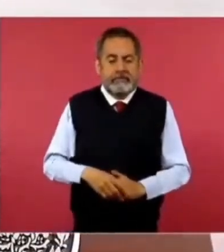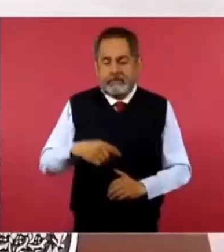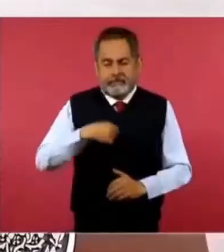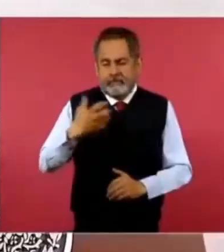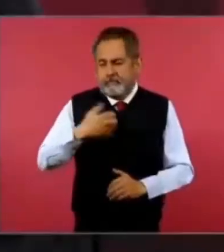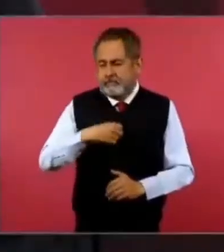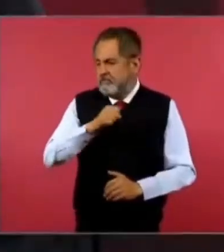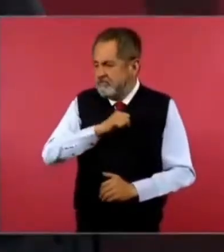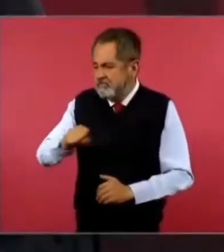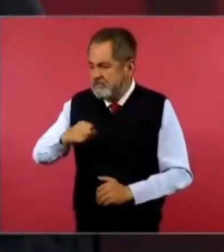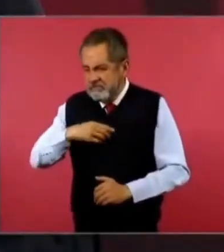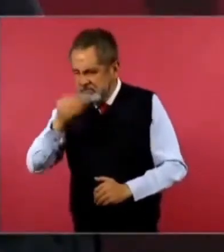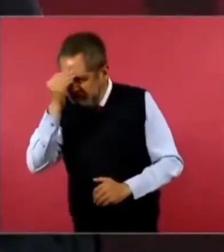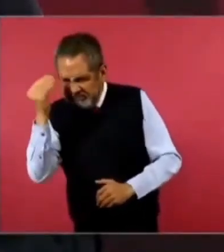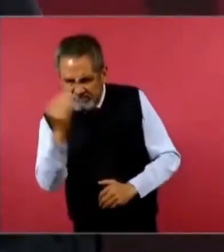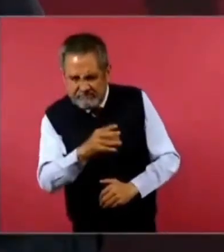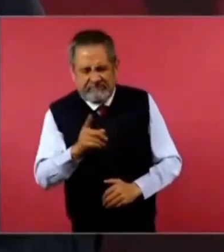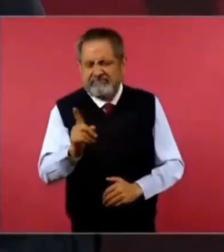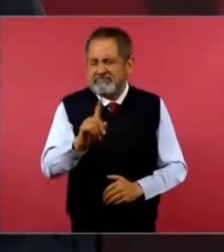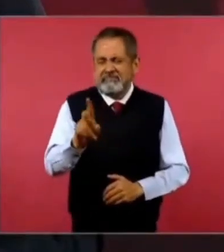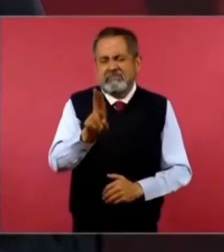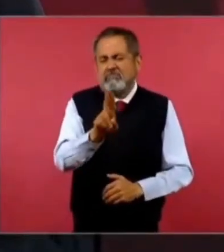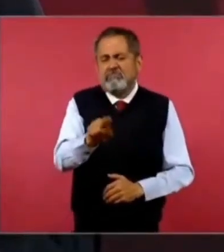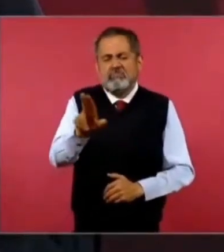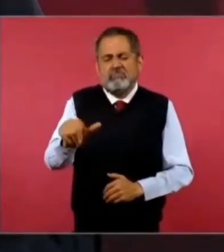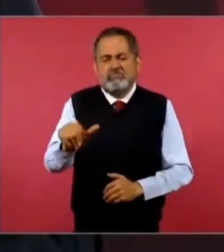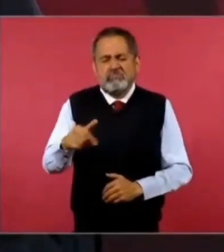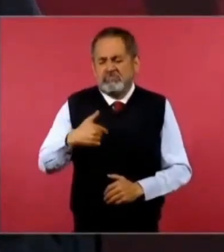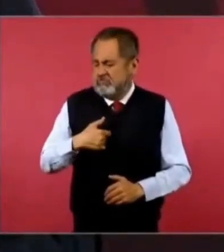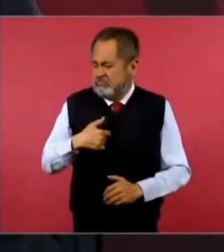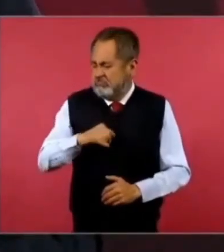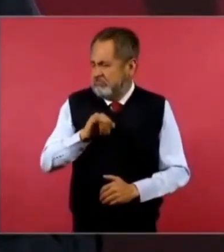malas, nunca, nunca.